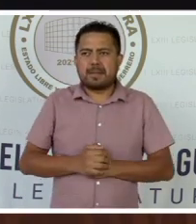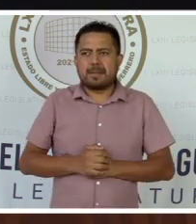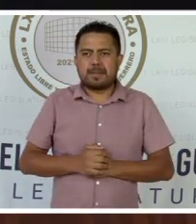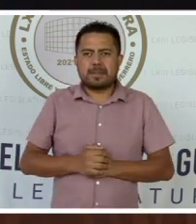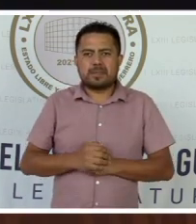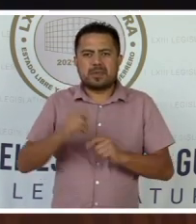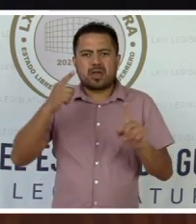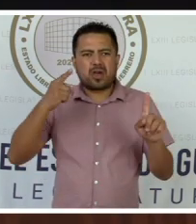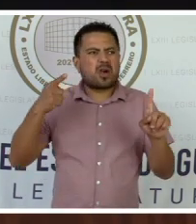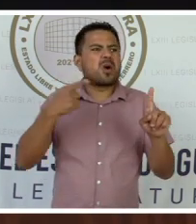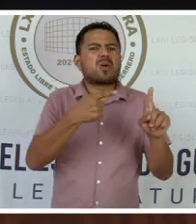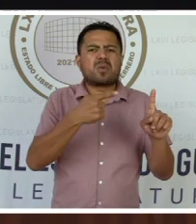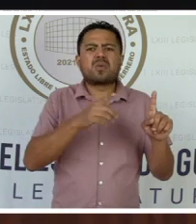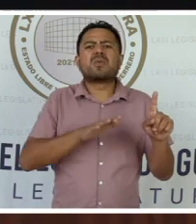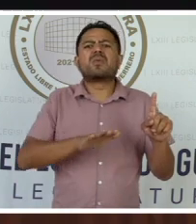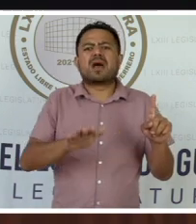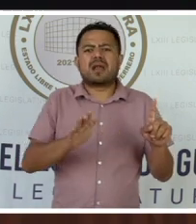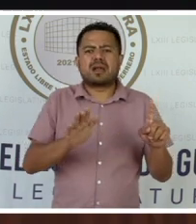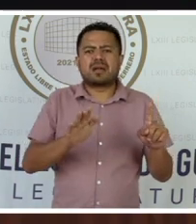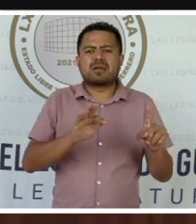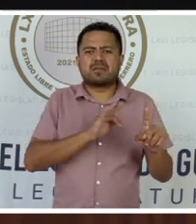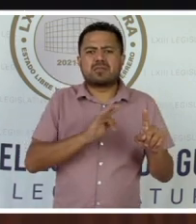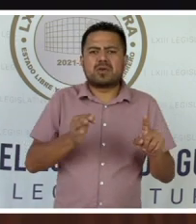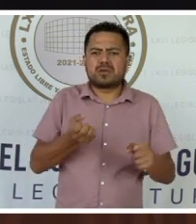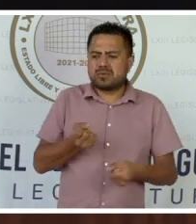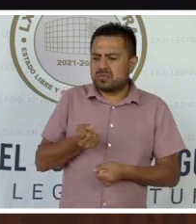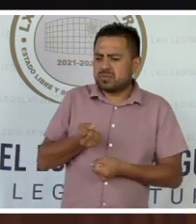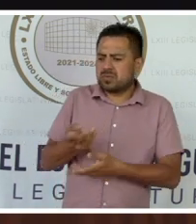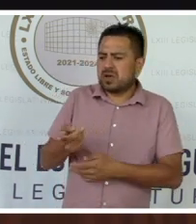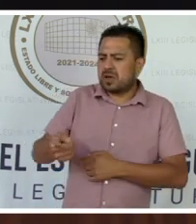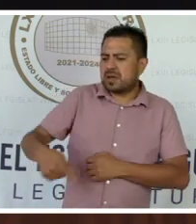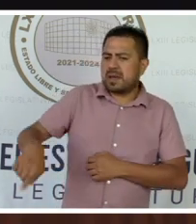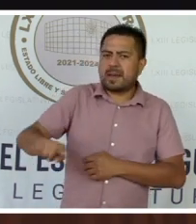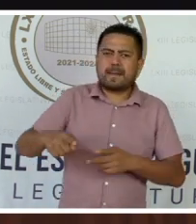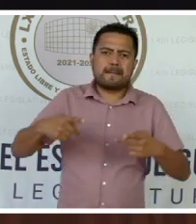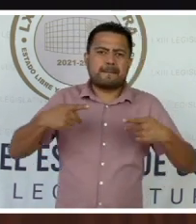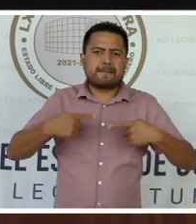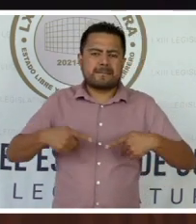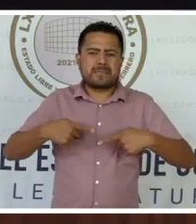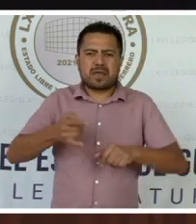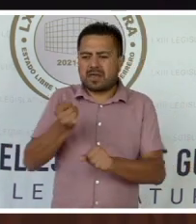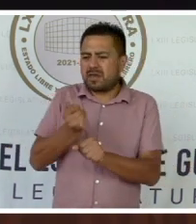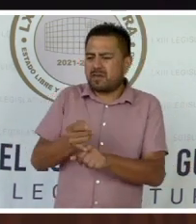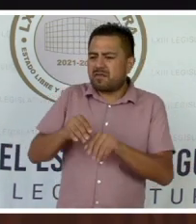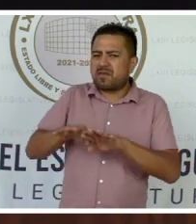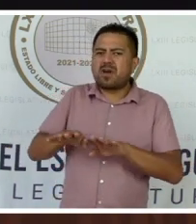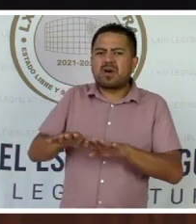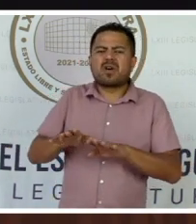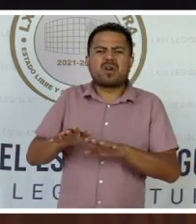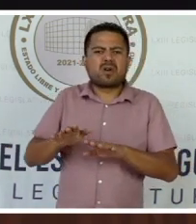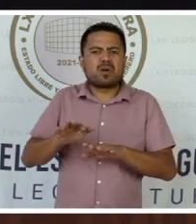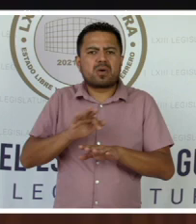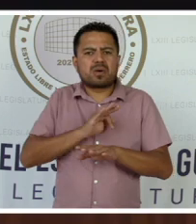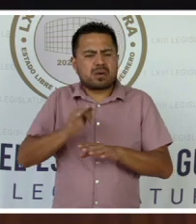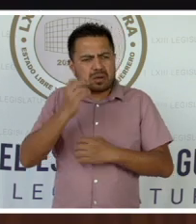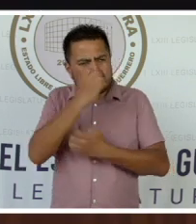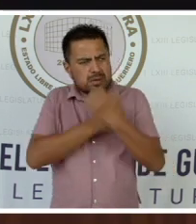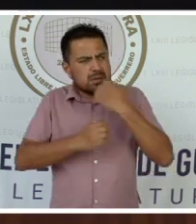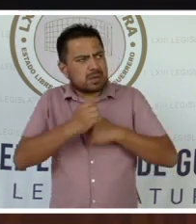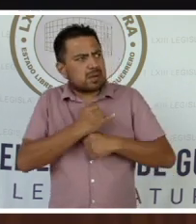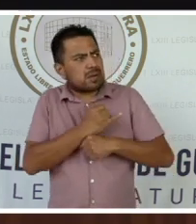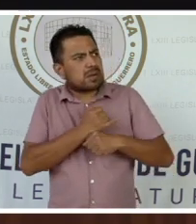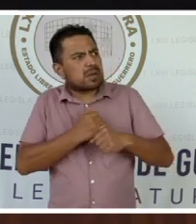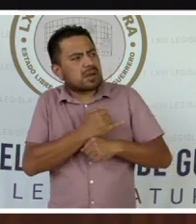el propósito Es brindar a la ciudadanía datos y herramientas para evaluar el desempeño